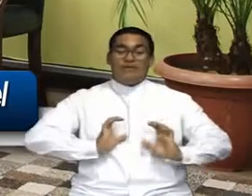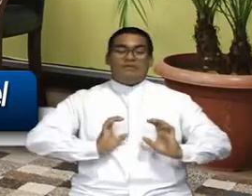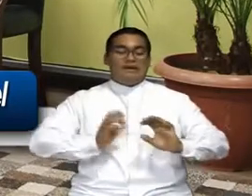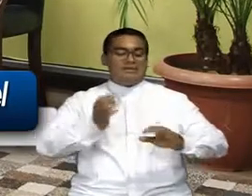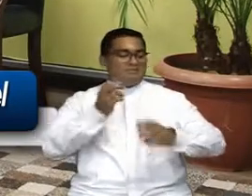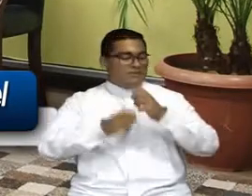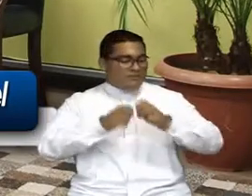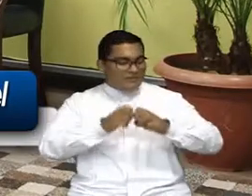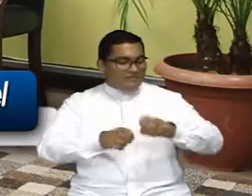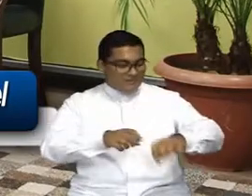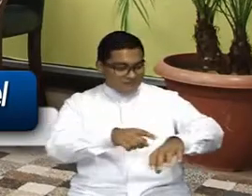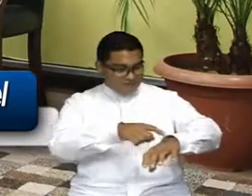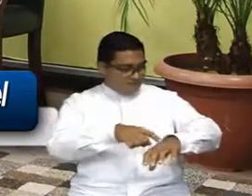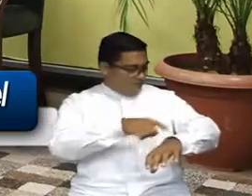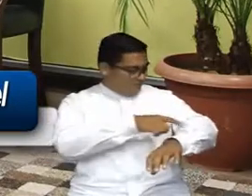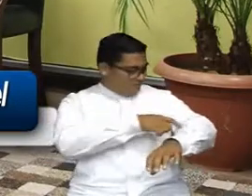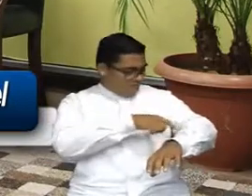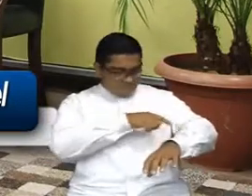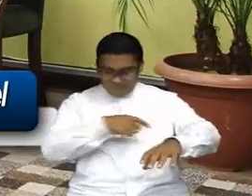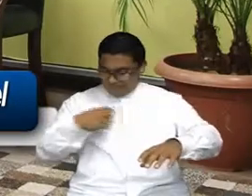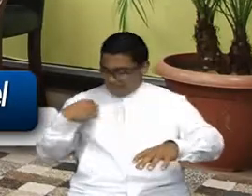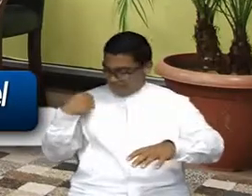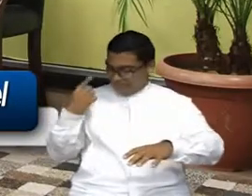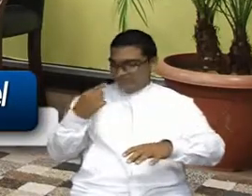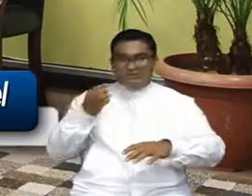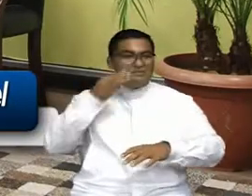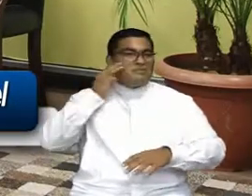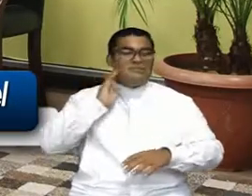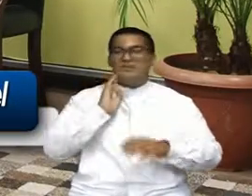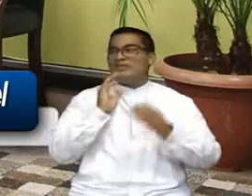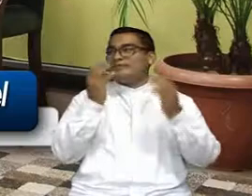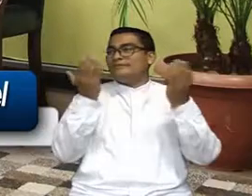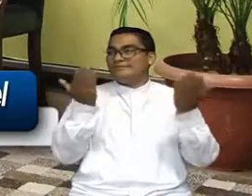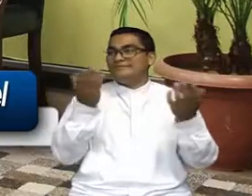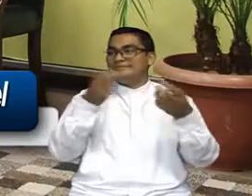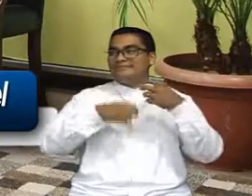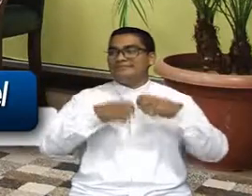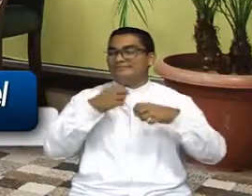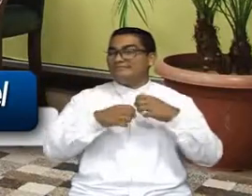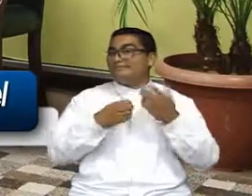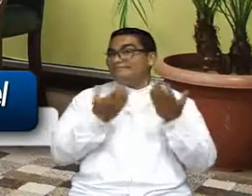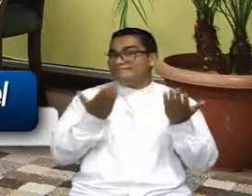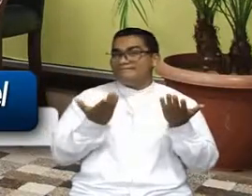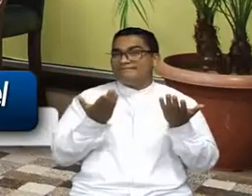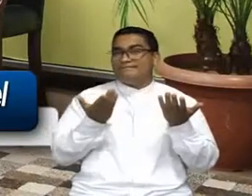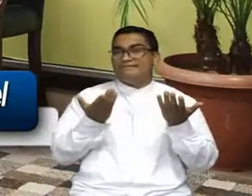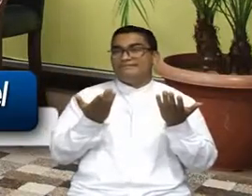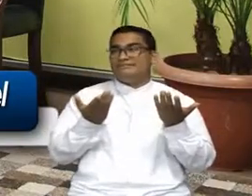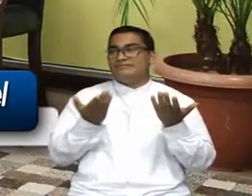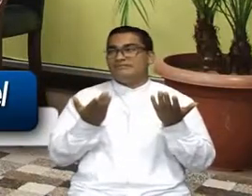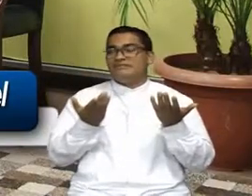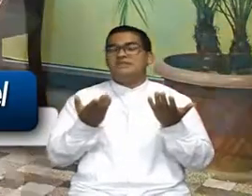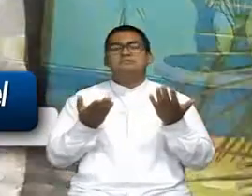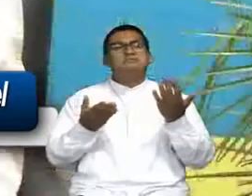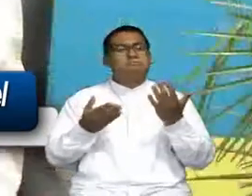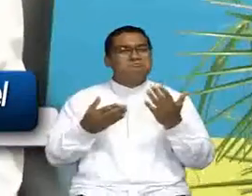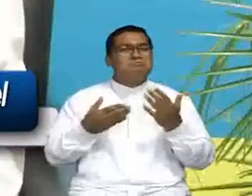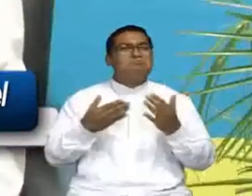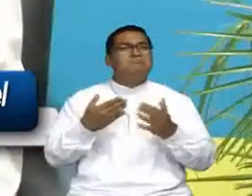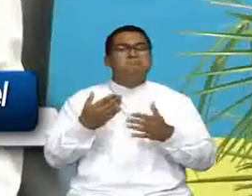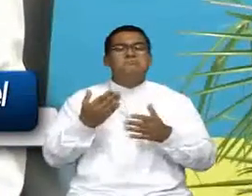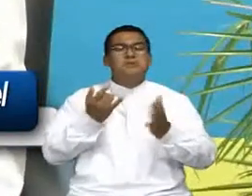tenga trastornos de estos exámenes y por ende pues que nos aparezcan esos moraditos. Ya nosotros luego, según